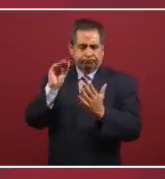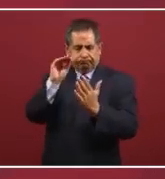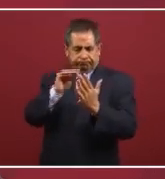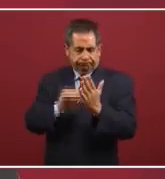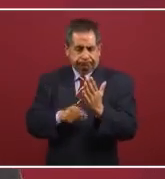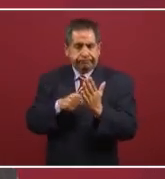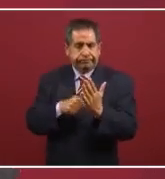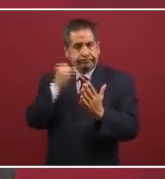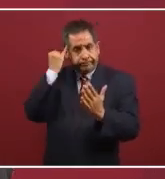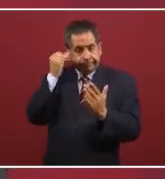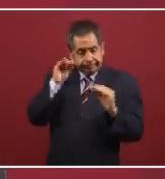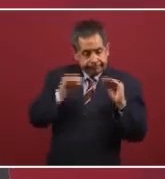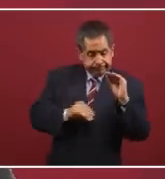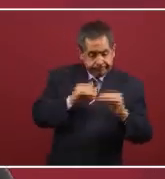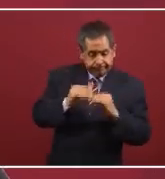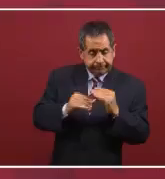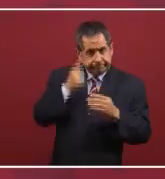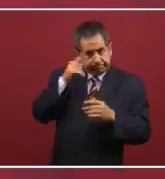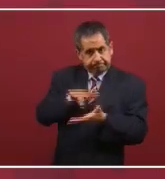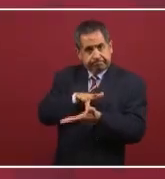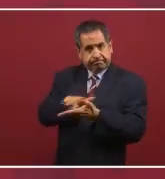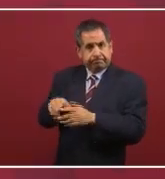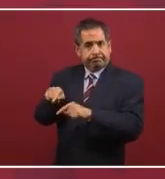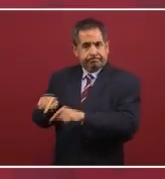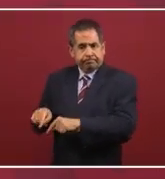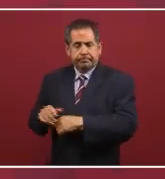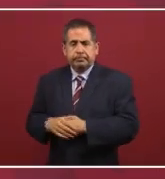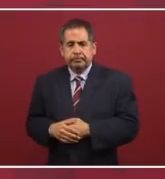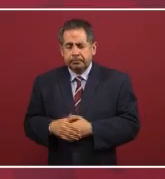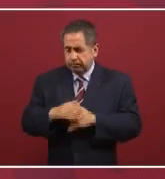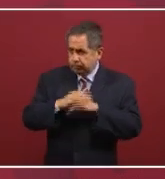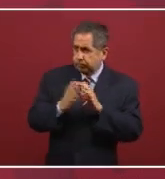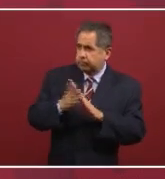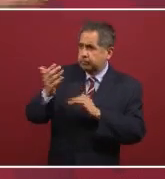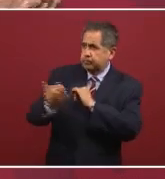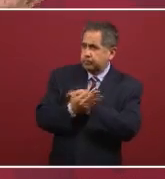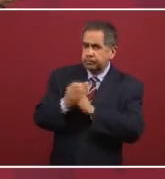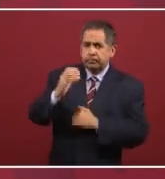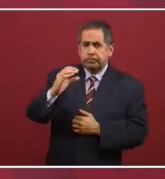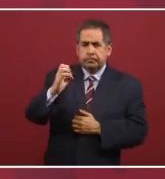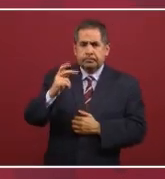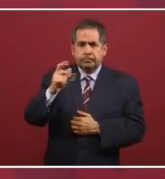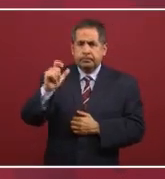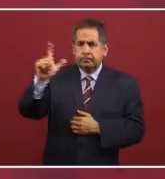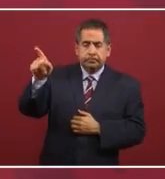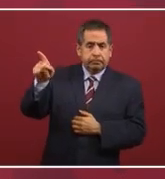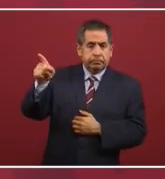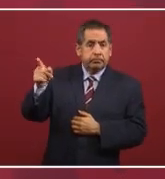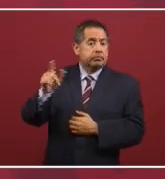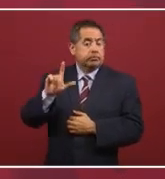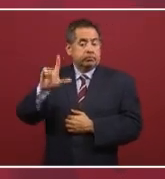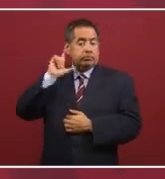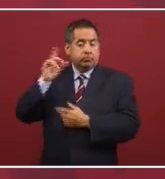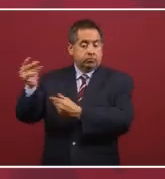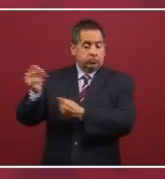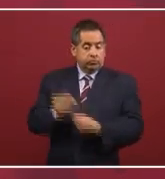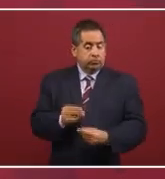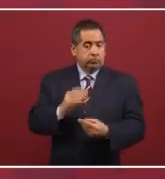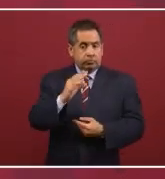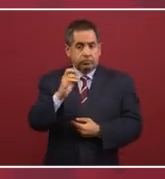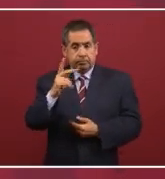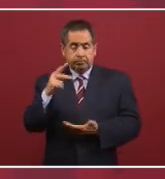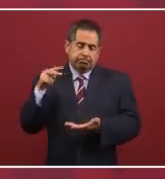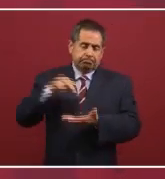preparar esa iniciativa. Se pidió a la CEPAL que lo hiciese, el lunes de la semana pasada se presentó aquí,